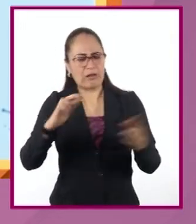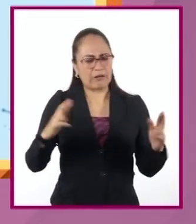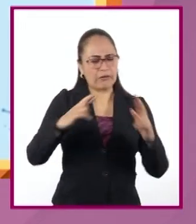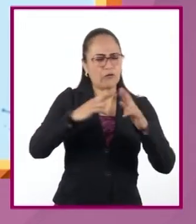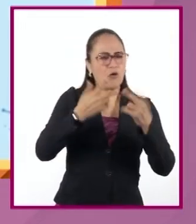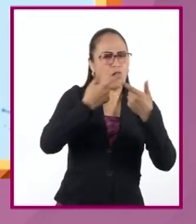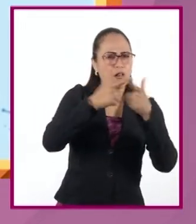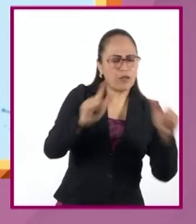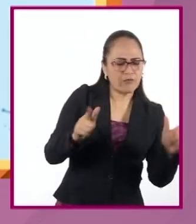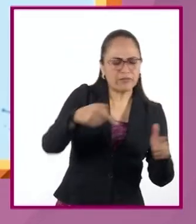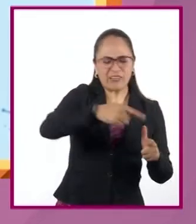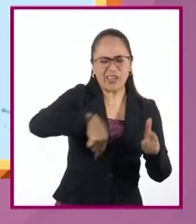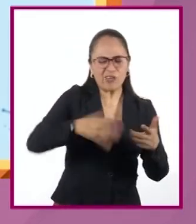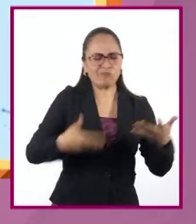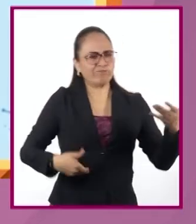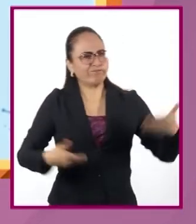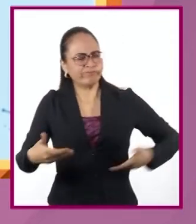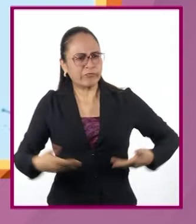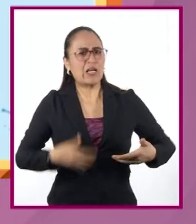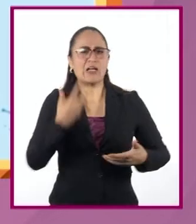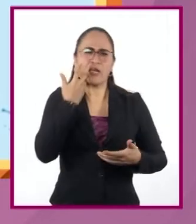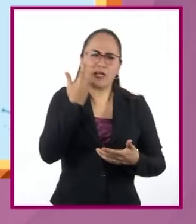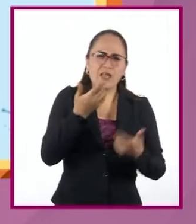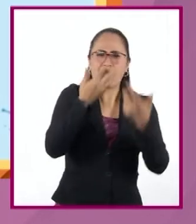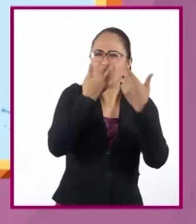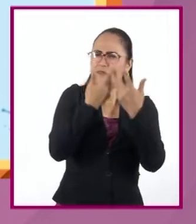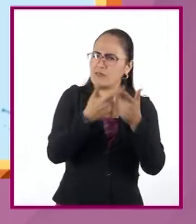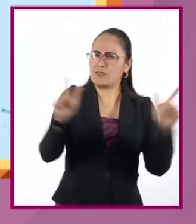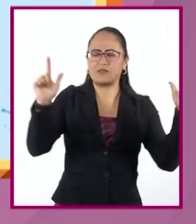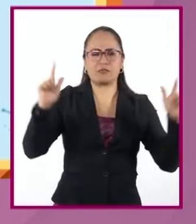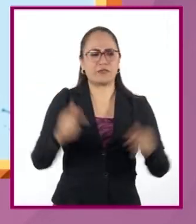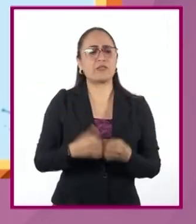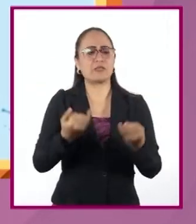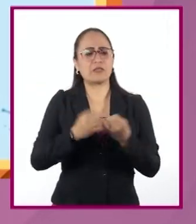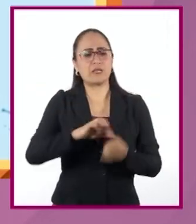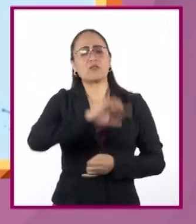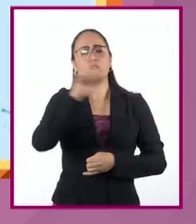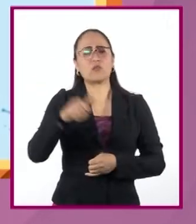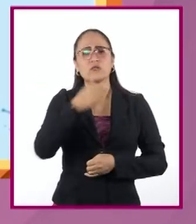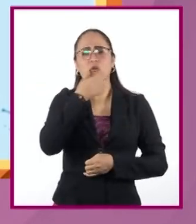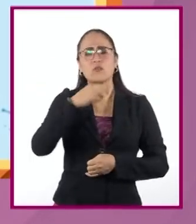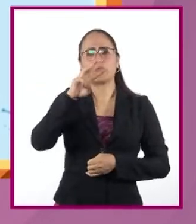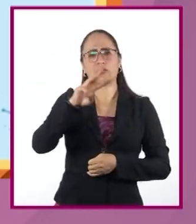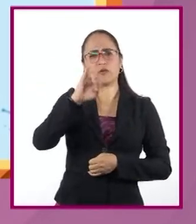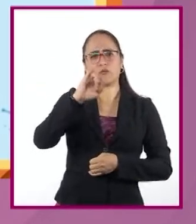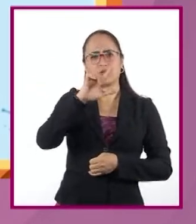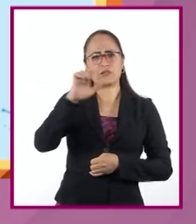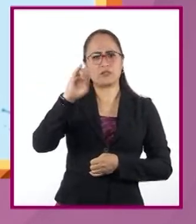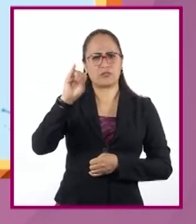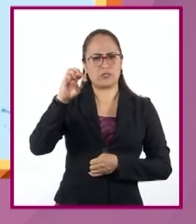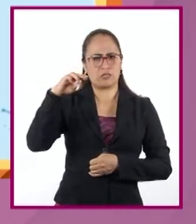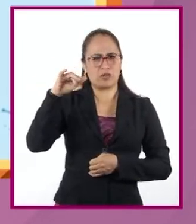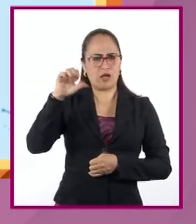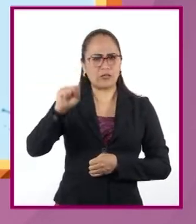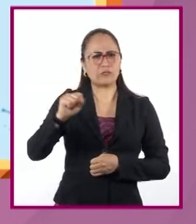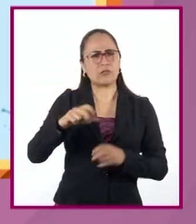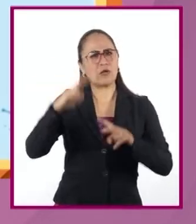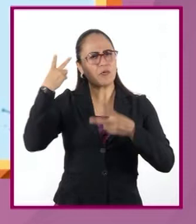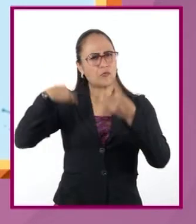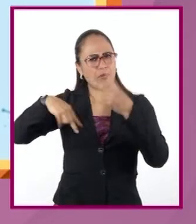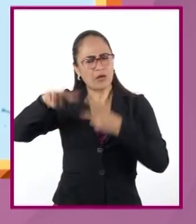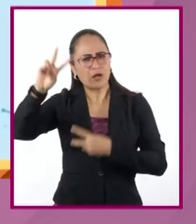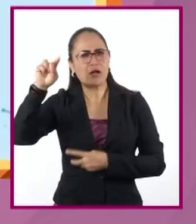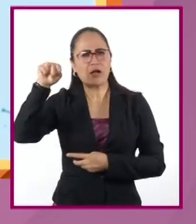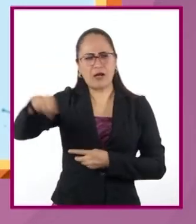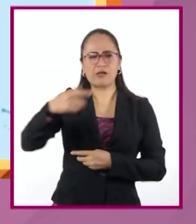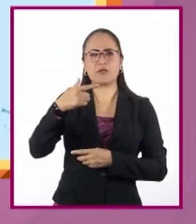de inconformes. Años más tarde, William viajó a Inglaterra, donde obtuvo una concesión